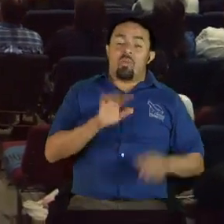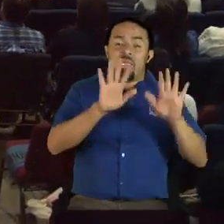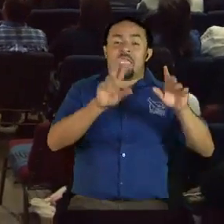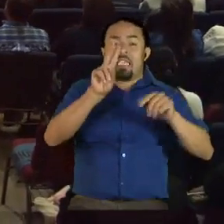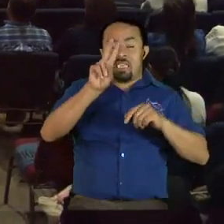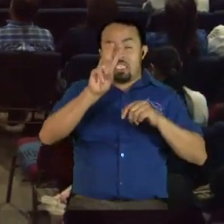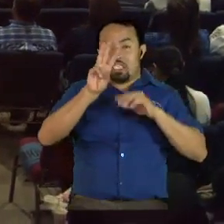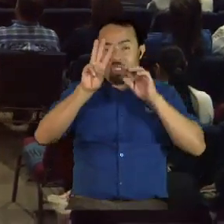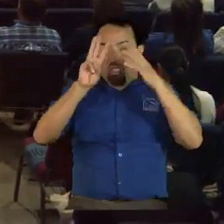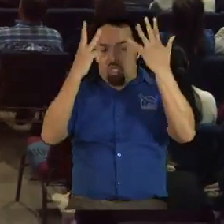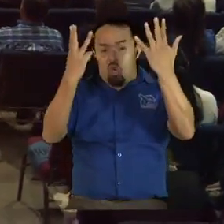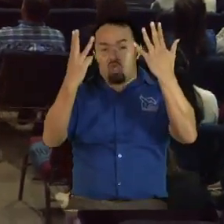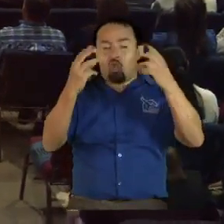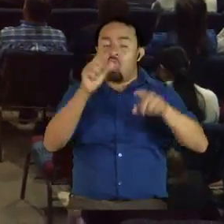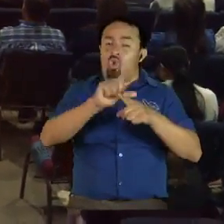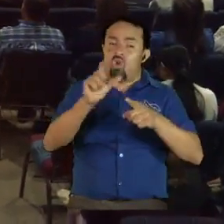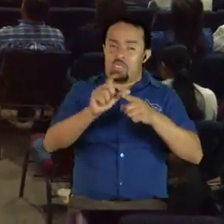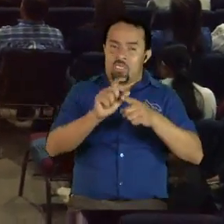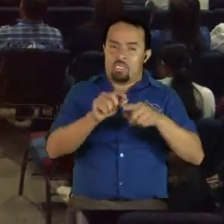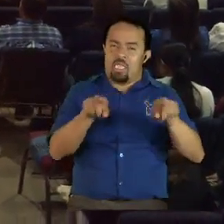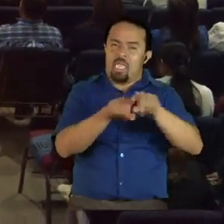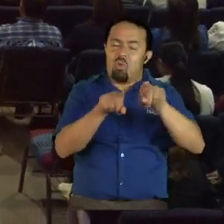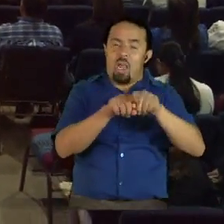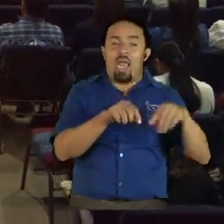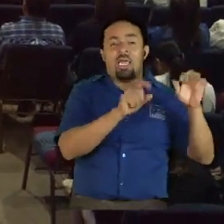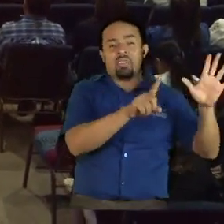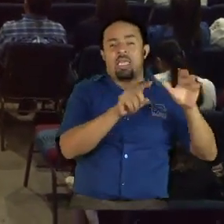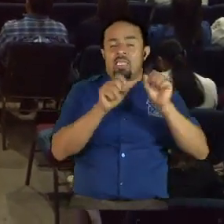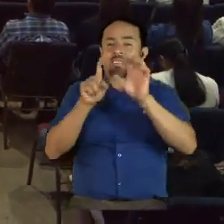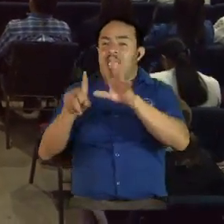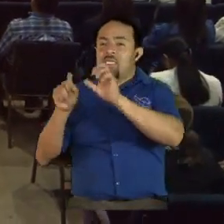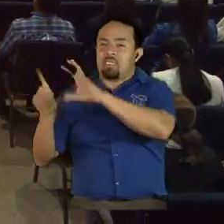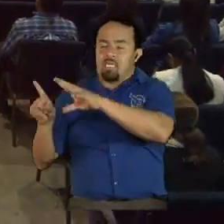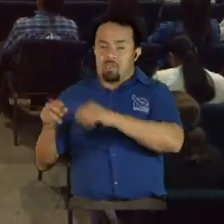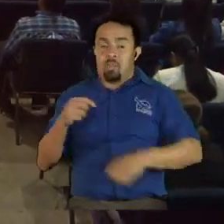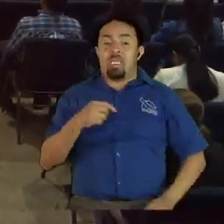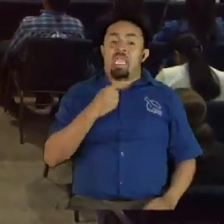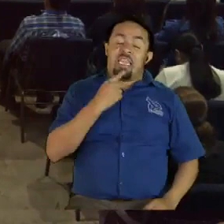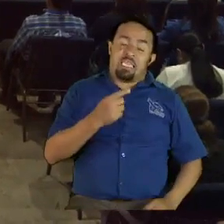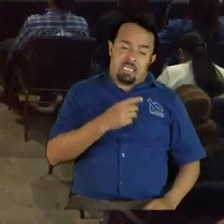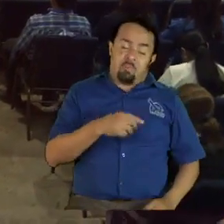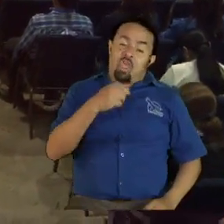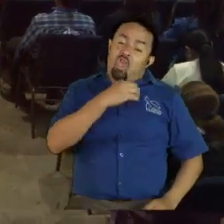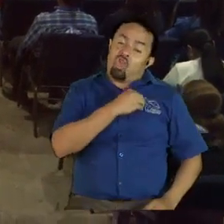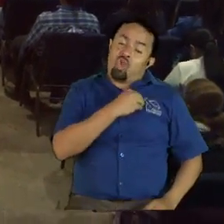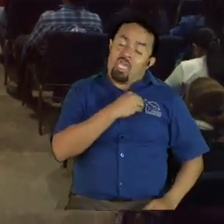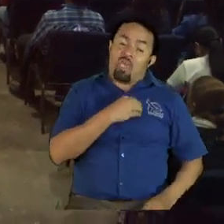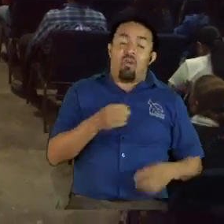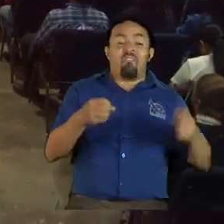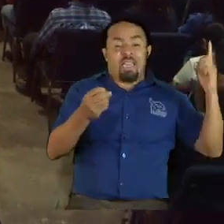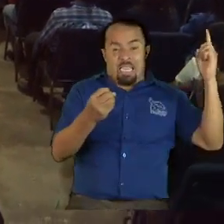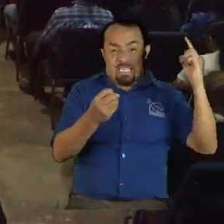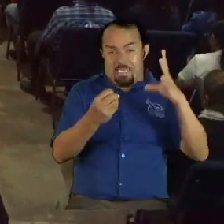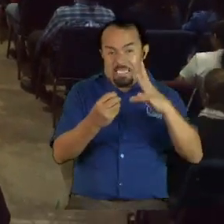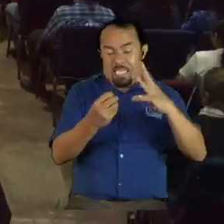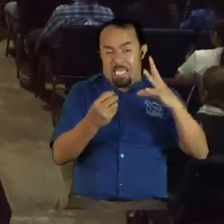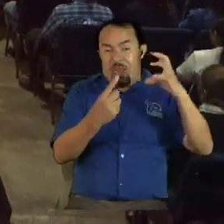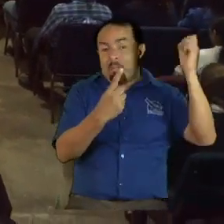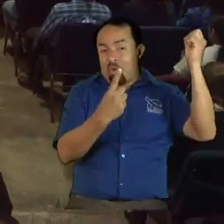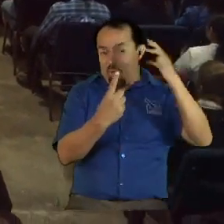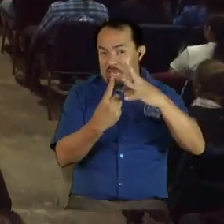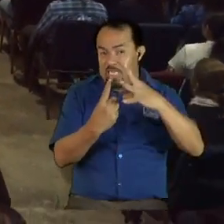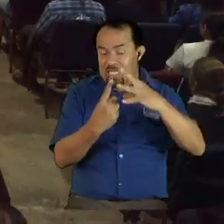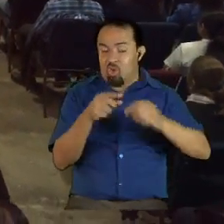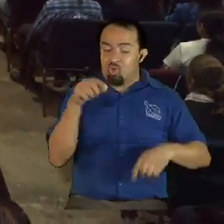mucho, pero con el corazón como el que tienen no se puede. Entonces, como los quiero bendecir, les voy a limpiar